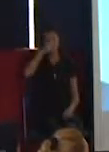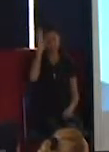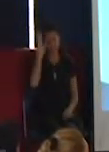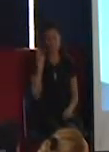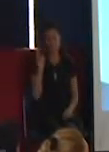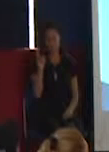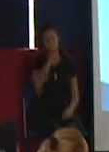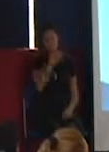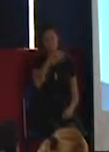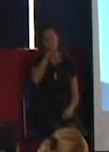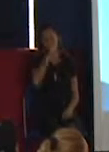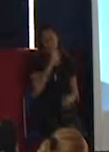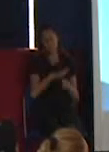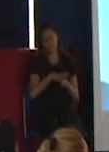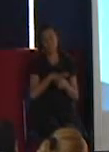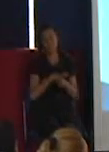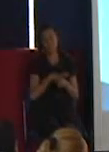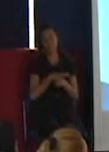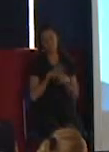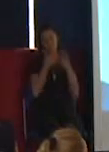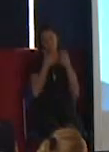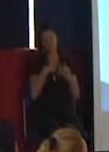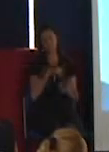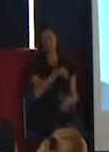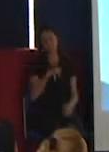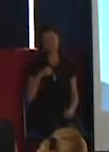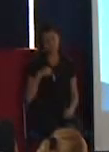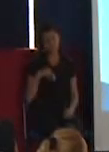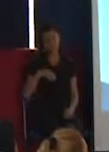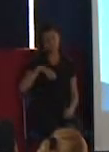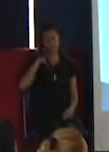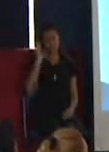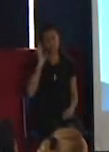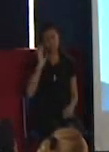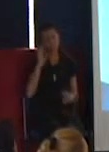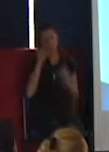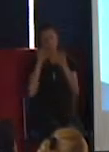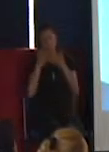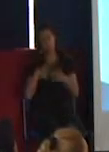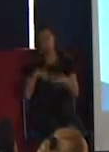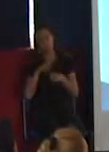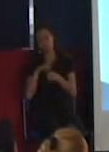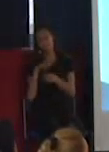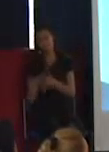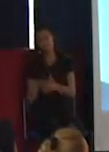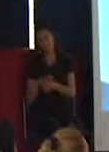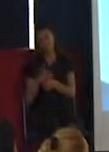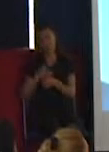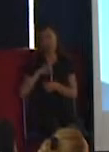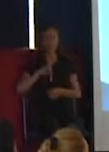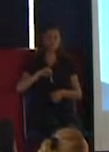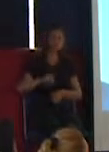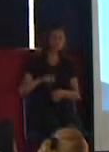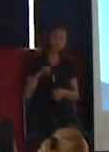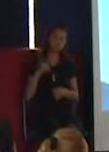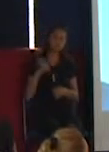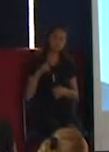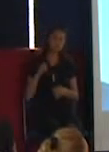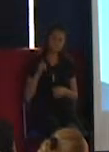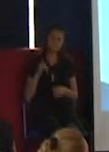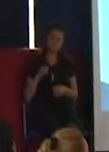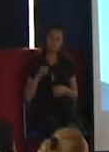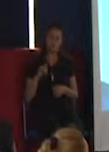donde más suele pasar, en las empresas privadas, en las empresas públicas, ese derecho ya se tiene